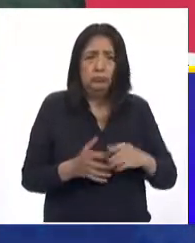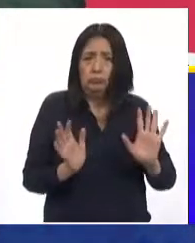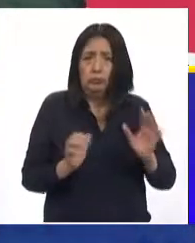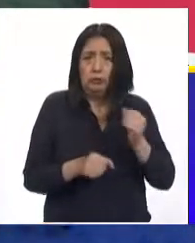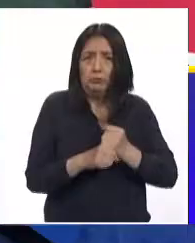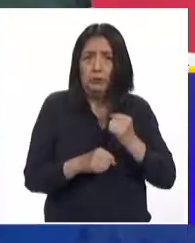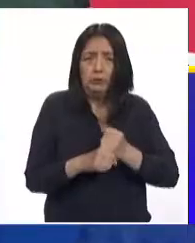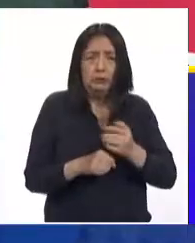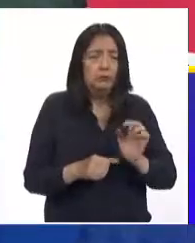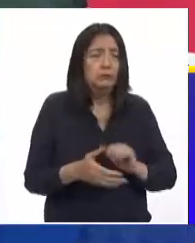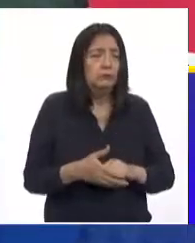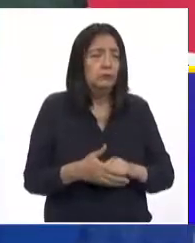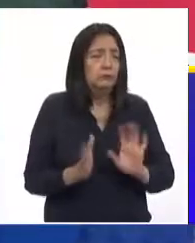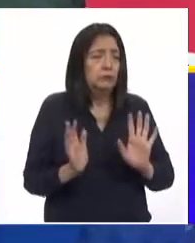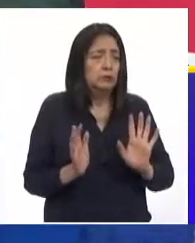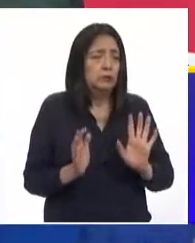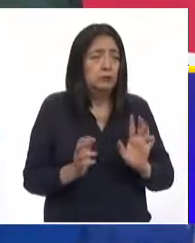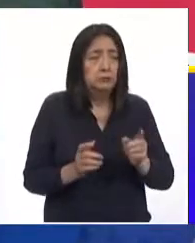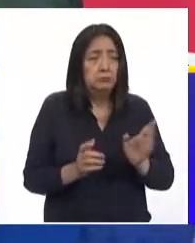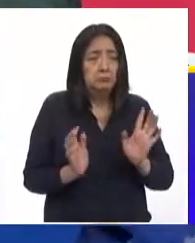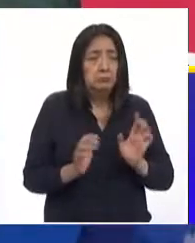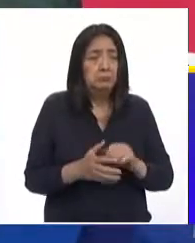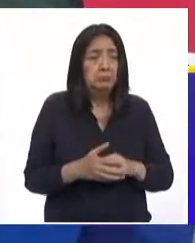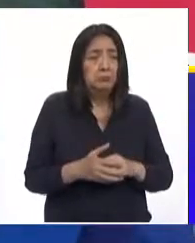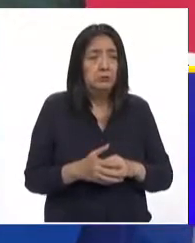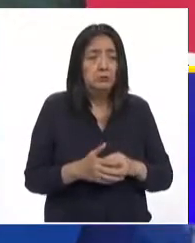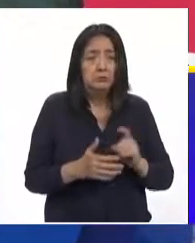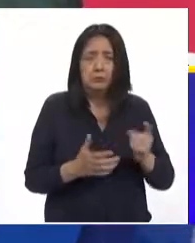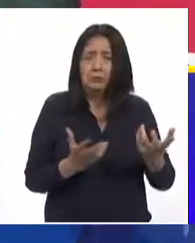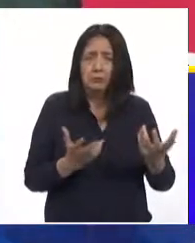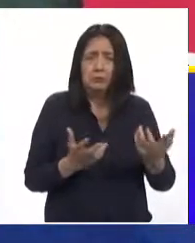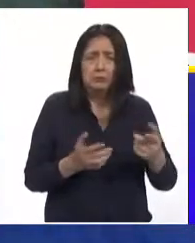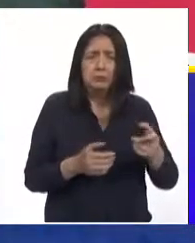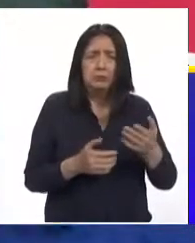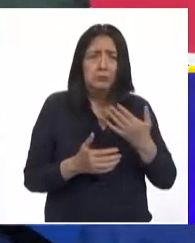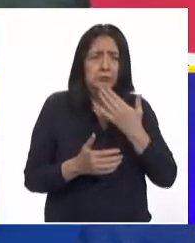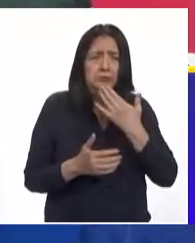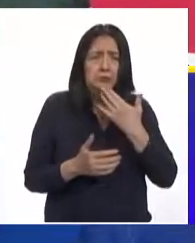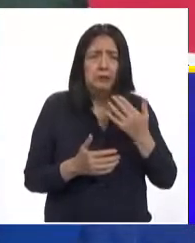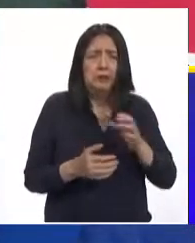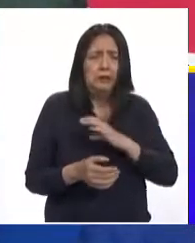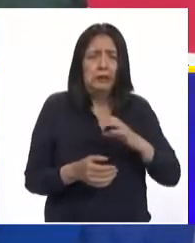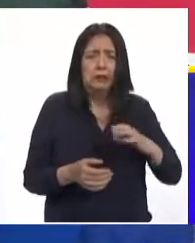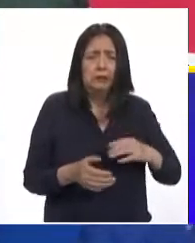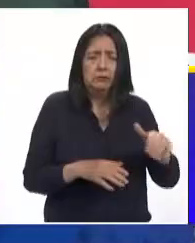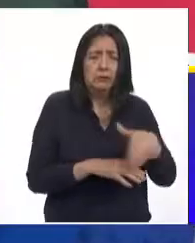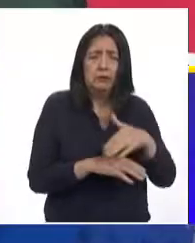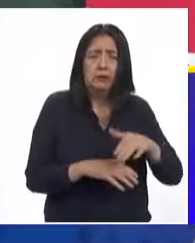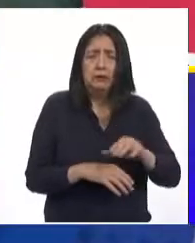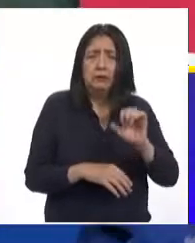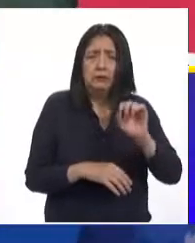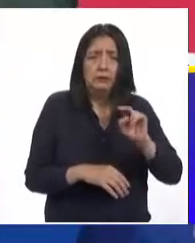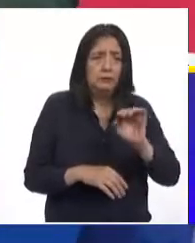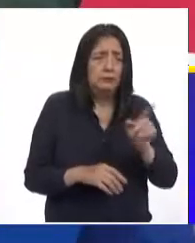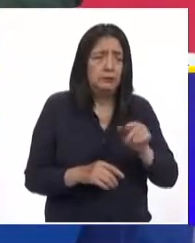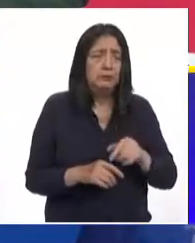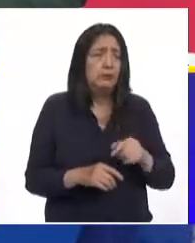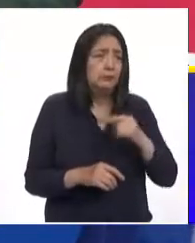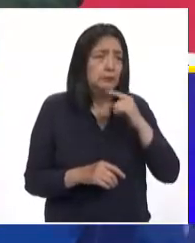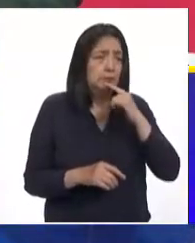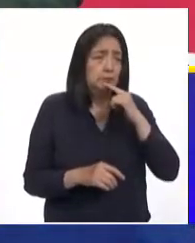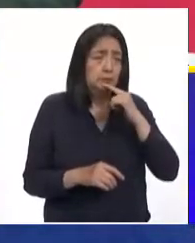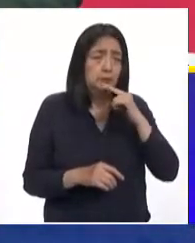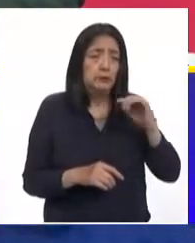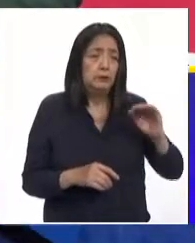en el trabajo, y sobre todo está relacionado con el caso ocurrido en El Callao, en la avenida Sáenz Peña, donde la señora